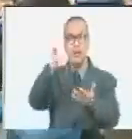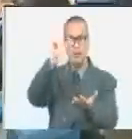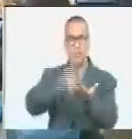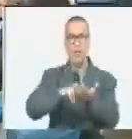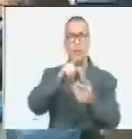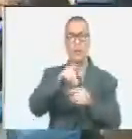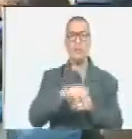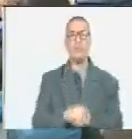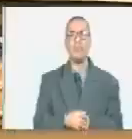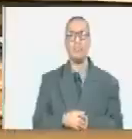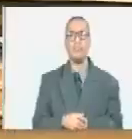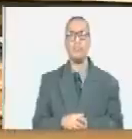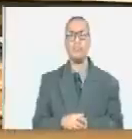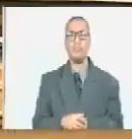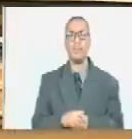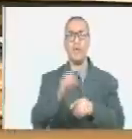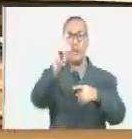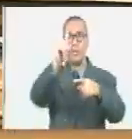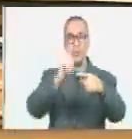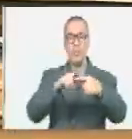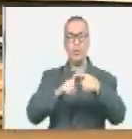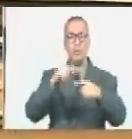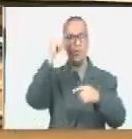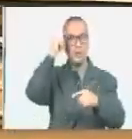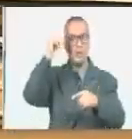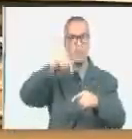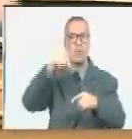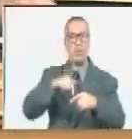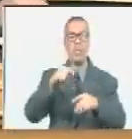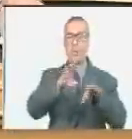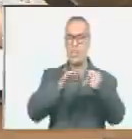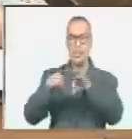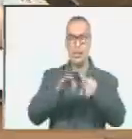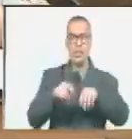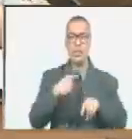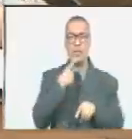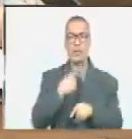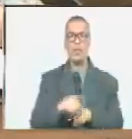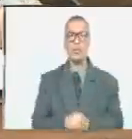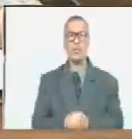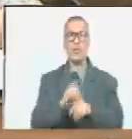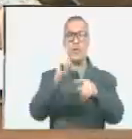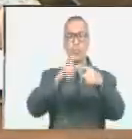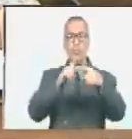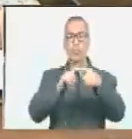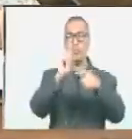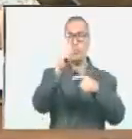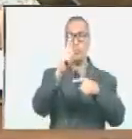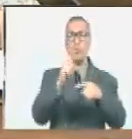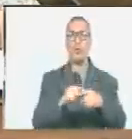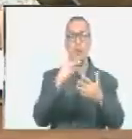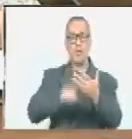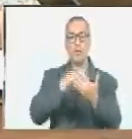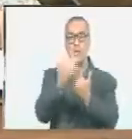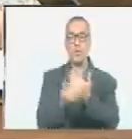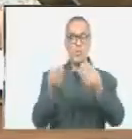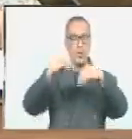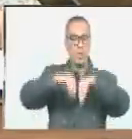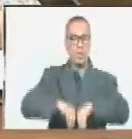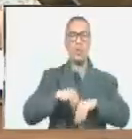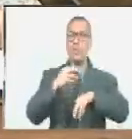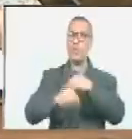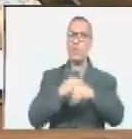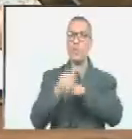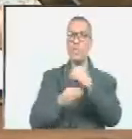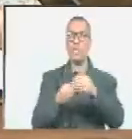aprobado. Primer punto del orden del día, ciudadana secretaria. Punto número uno, proyecto de acuerdo en